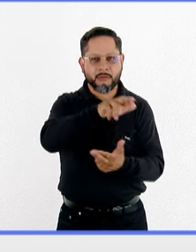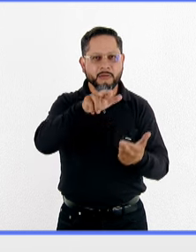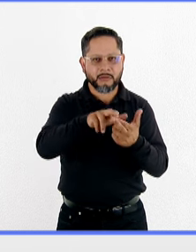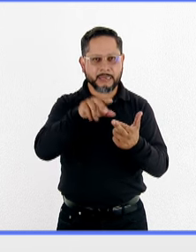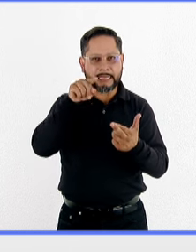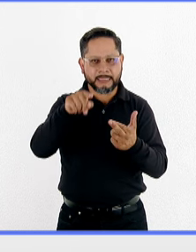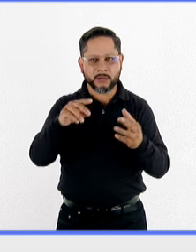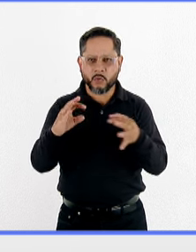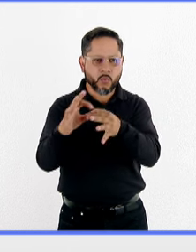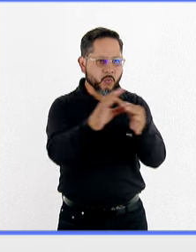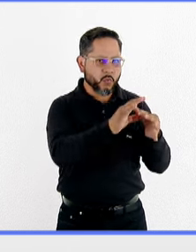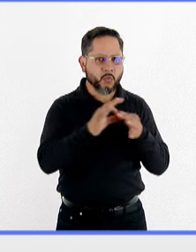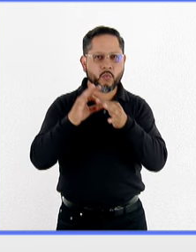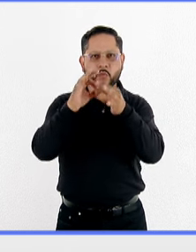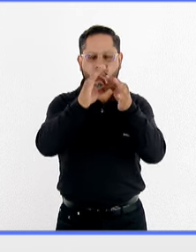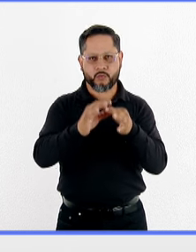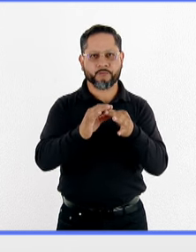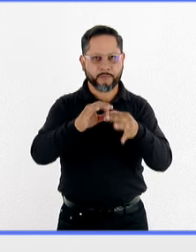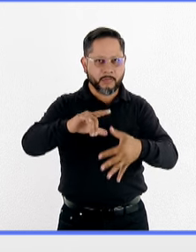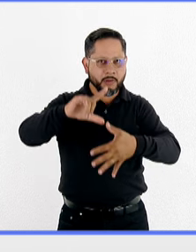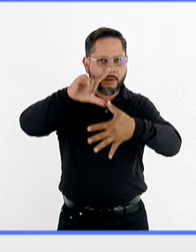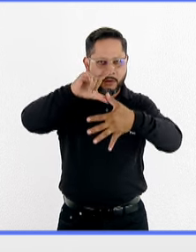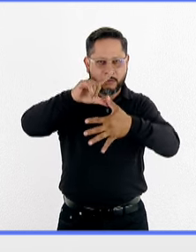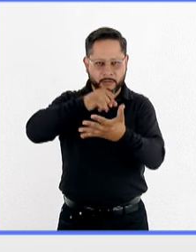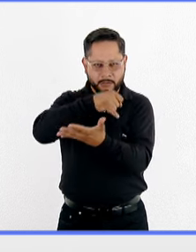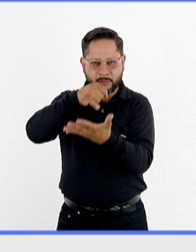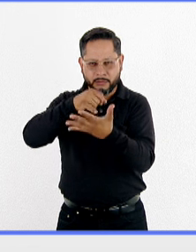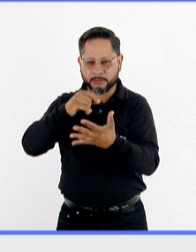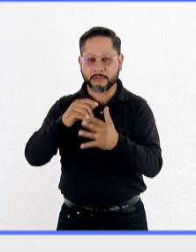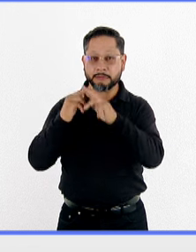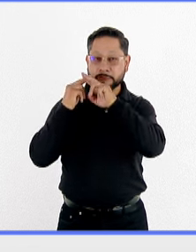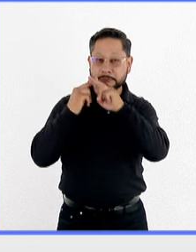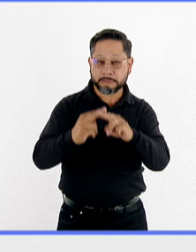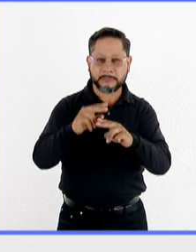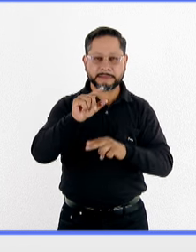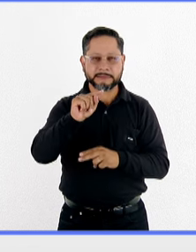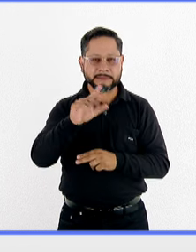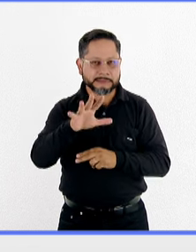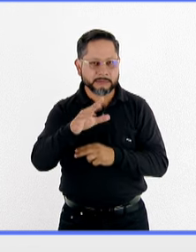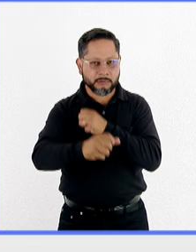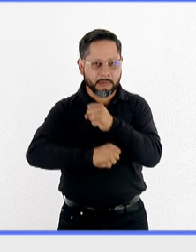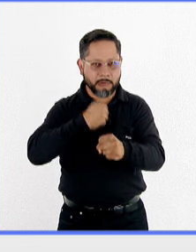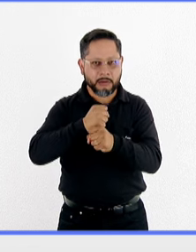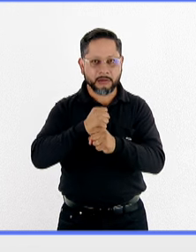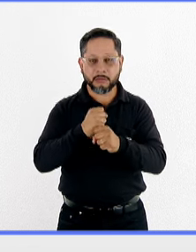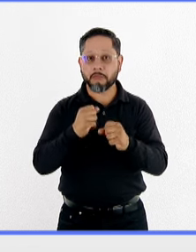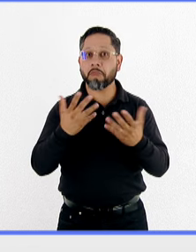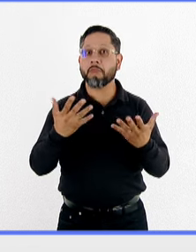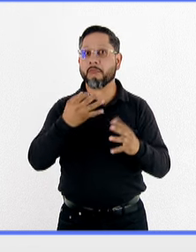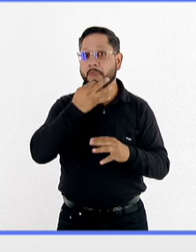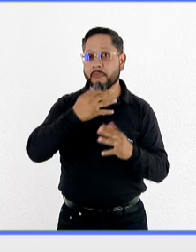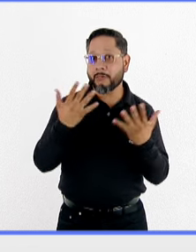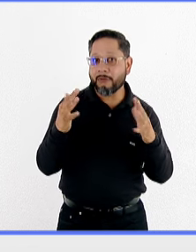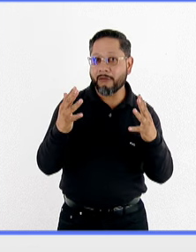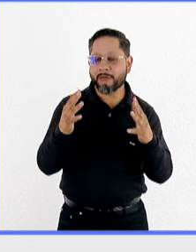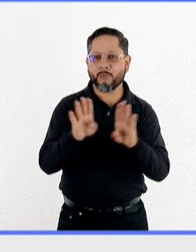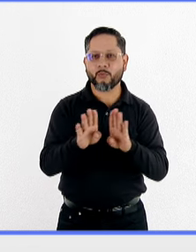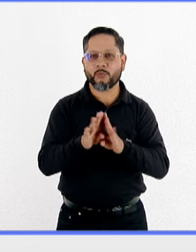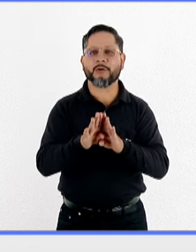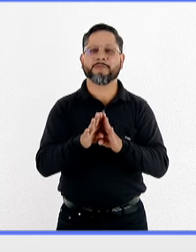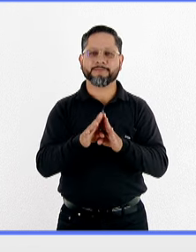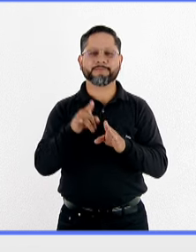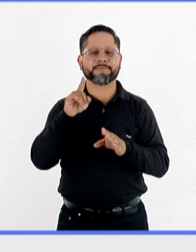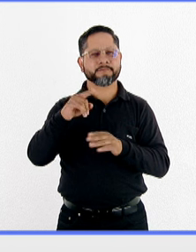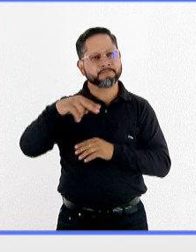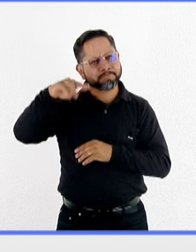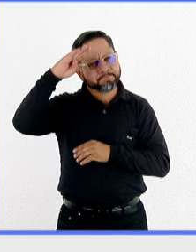de Universidades de América Latina y el Caribe, que está cumpliendo 75 años, y lo celebra con un libro que revisa el pasado y